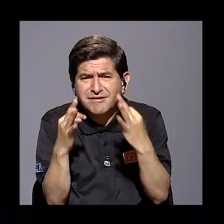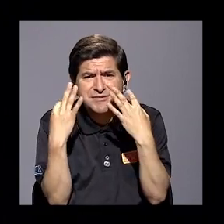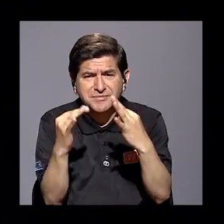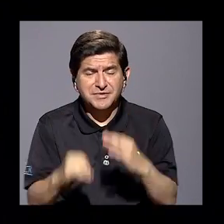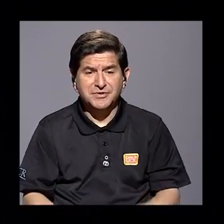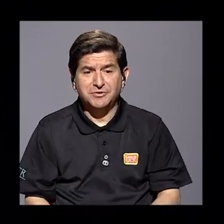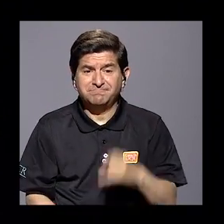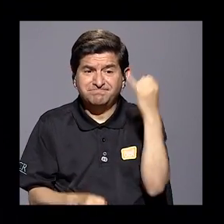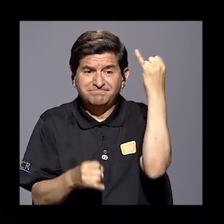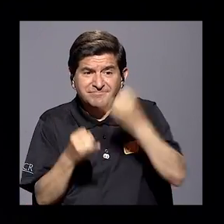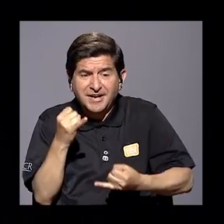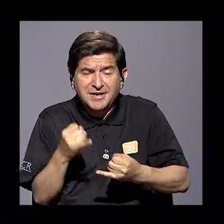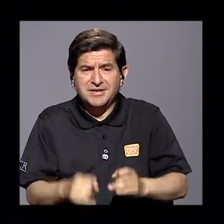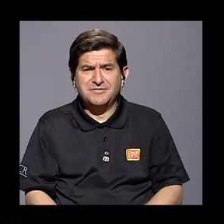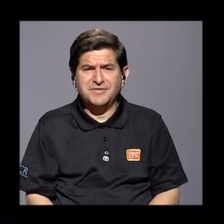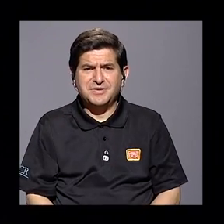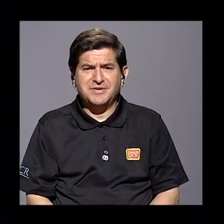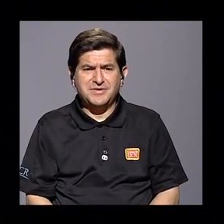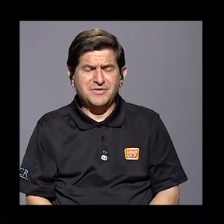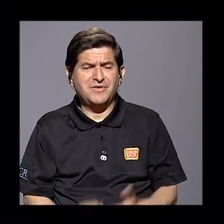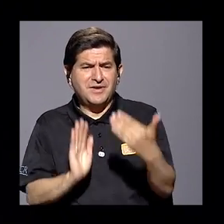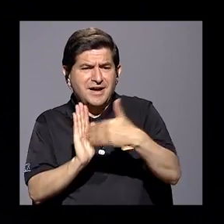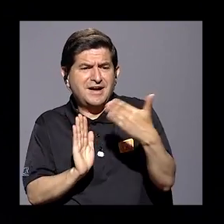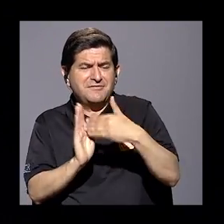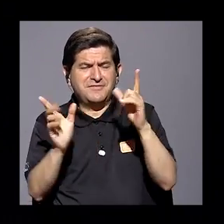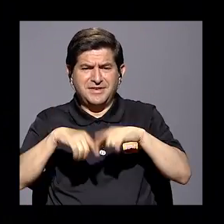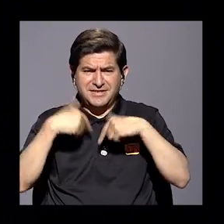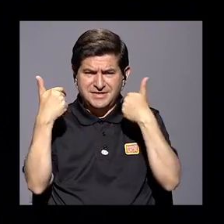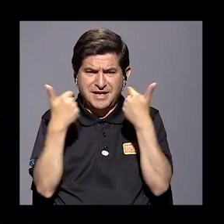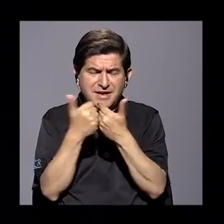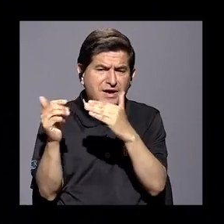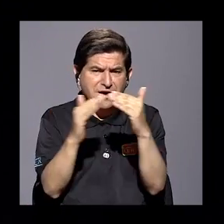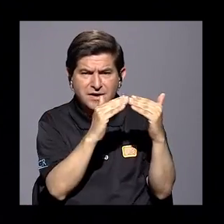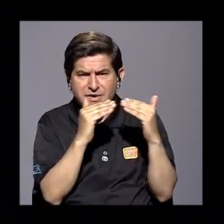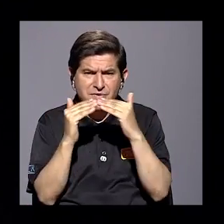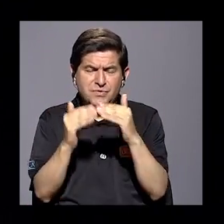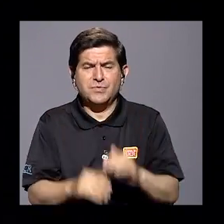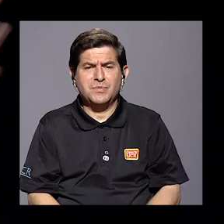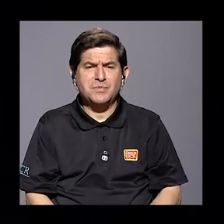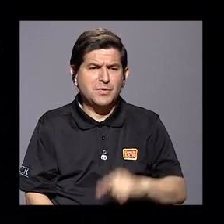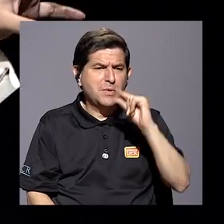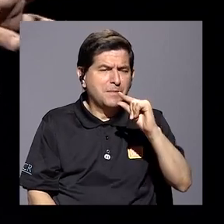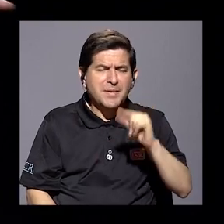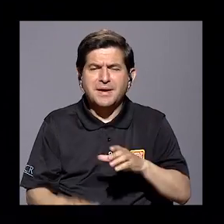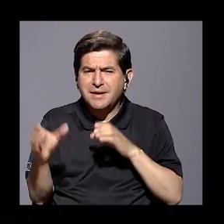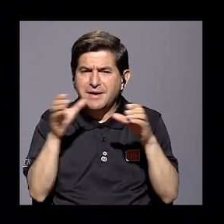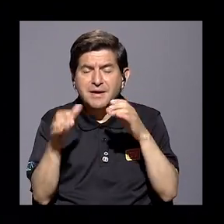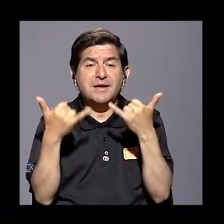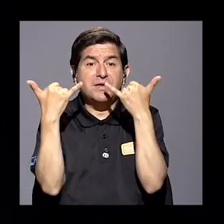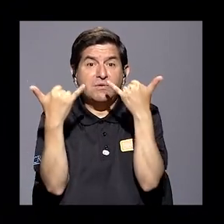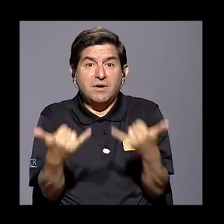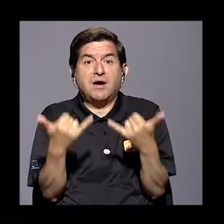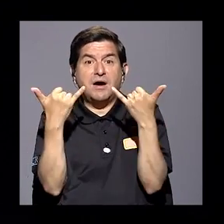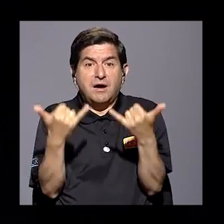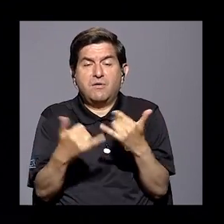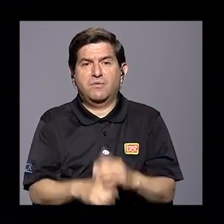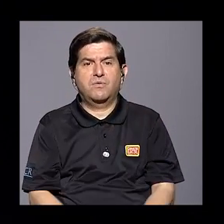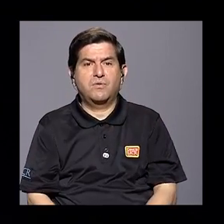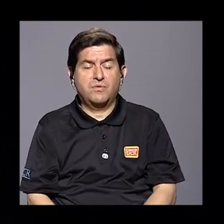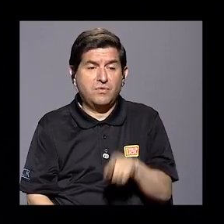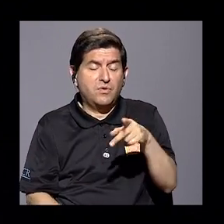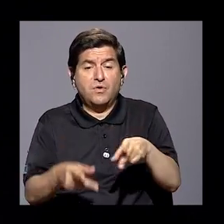por acabar cargando de más a un sector de la población esos pequeños comercios que ahora tienen